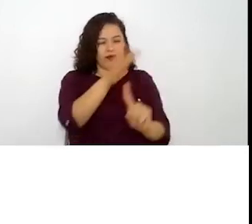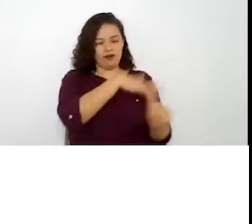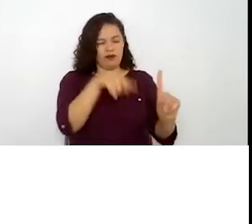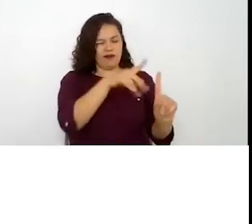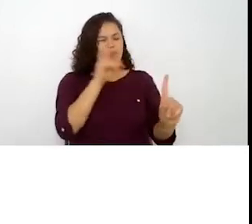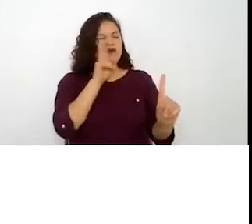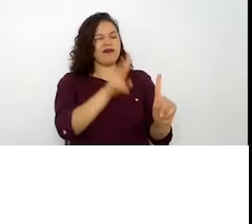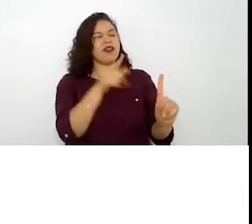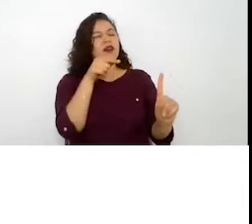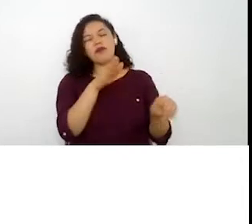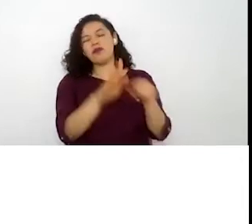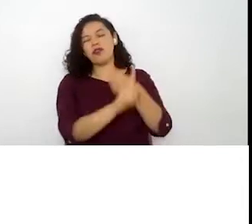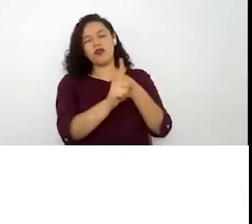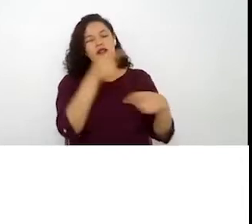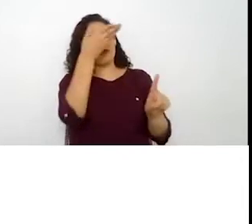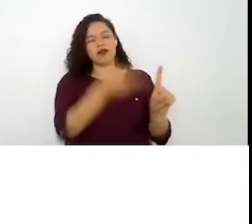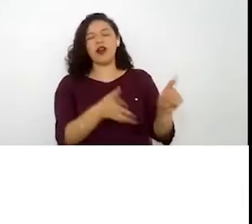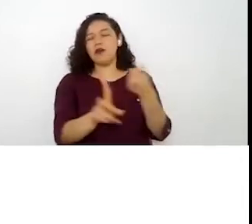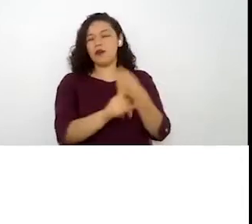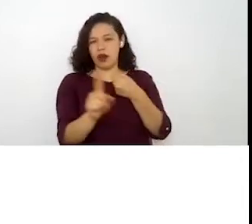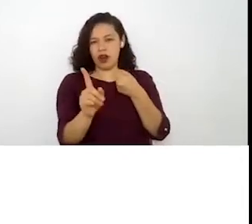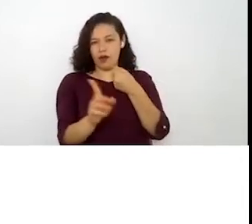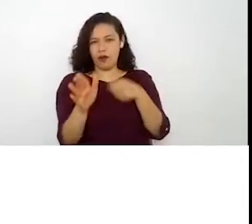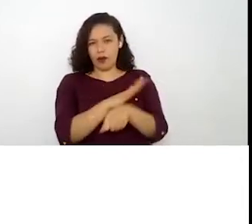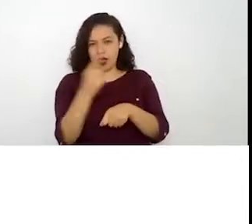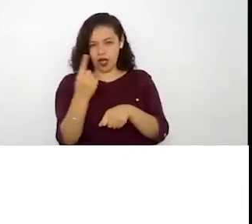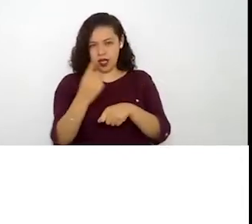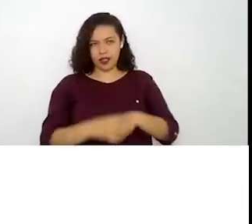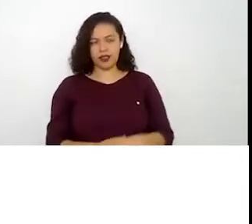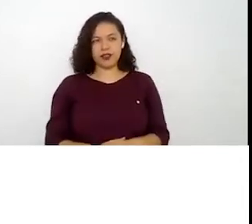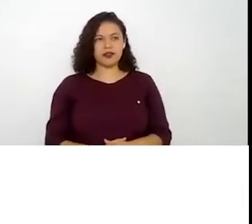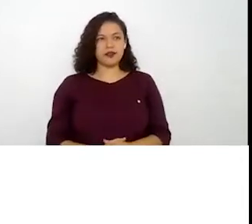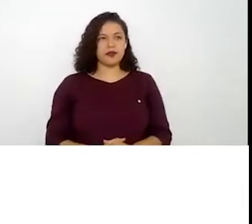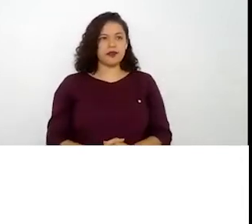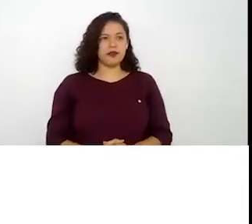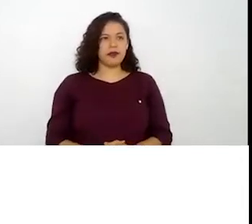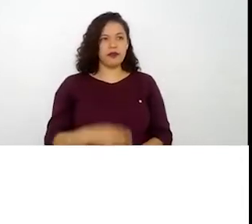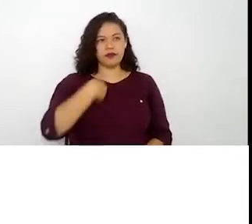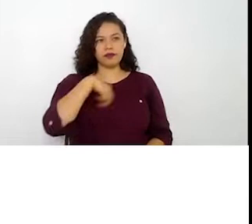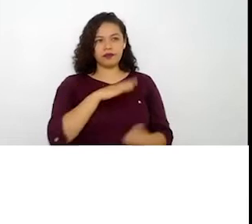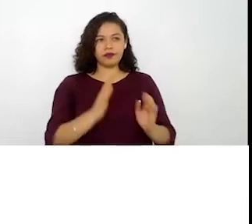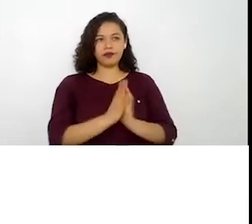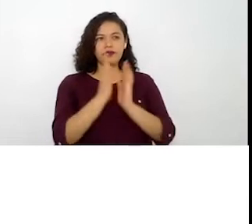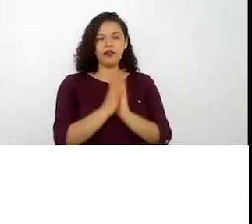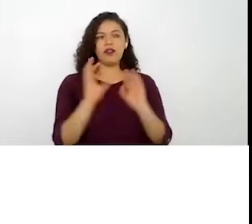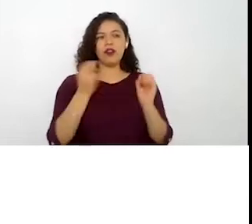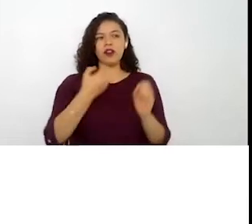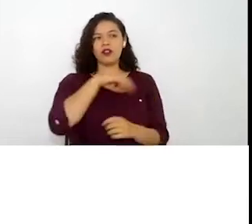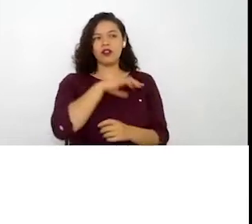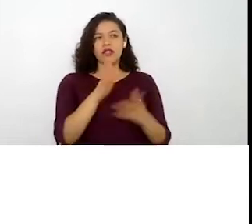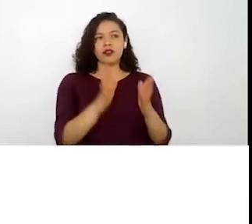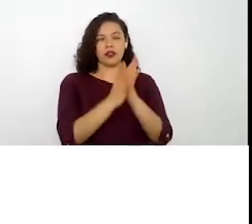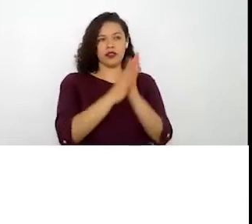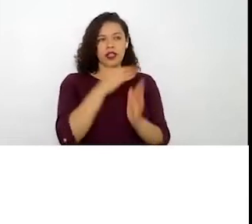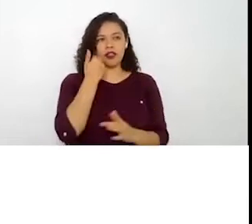que estamos lo que estamos planteando lo en lo que estamos interviniendo o en lo que queremos intervenir sino